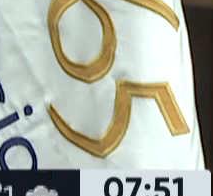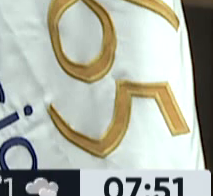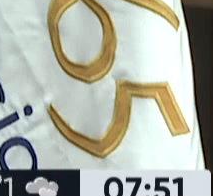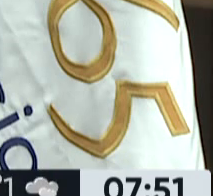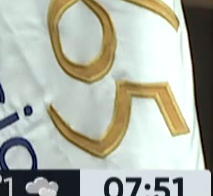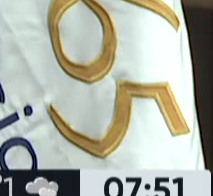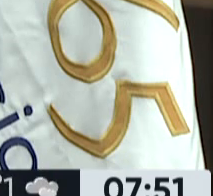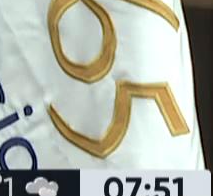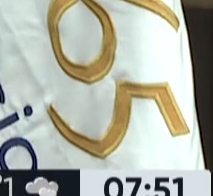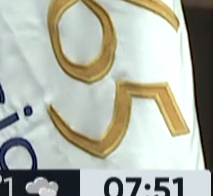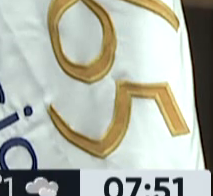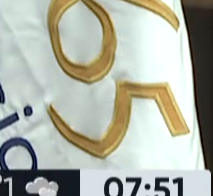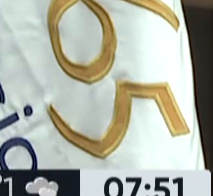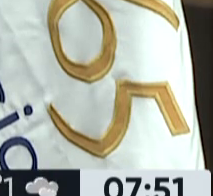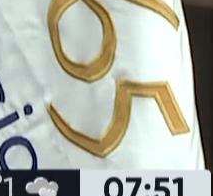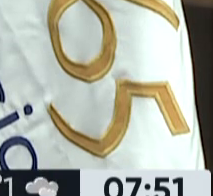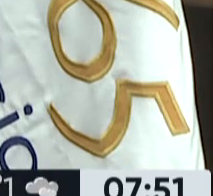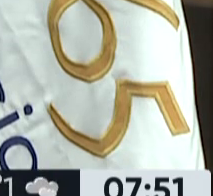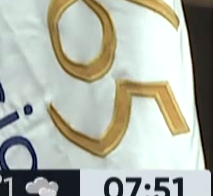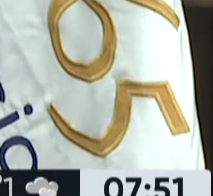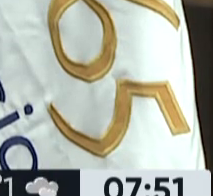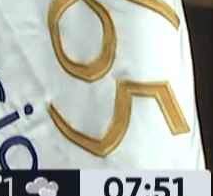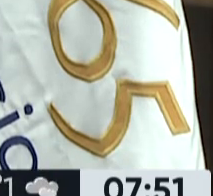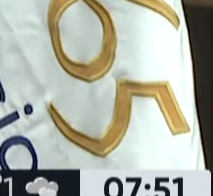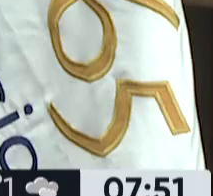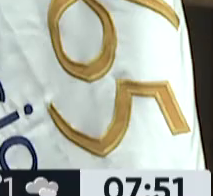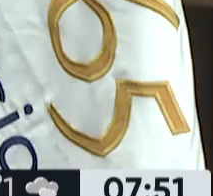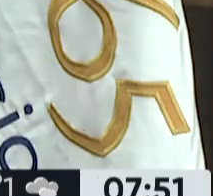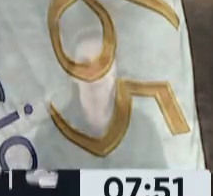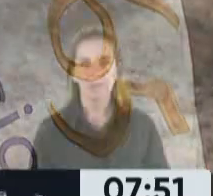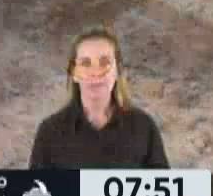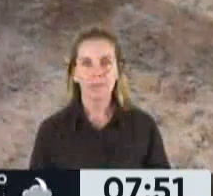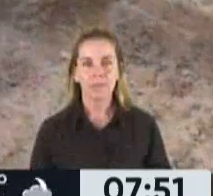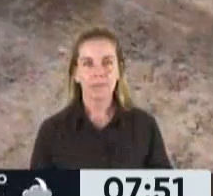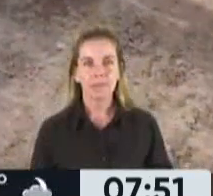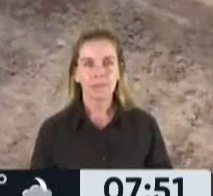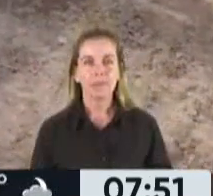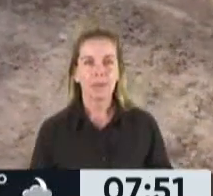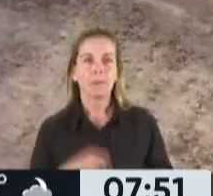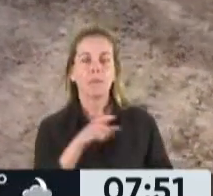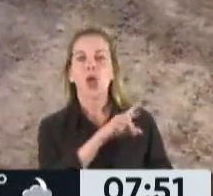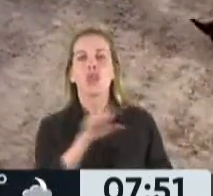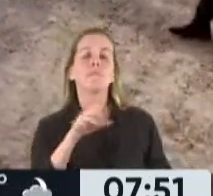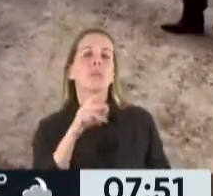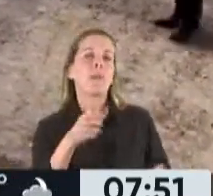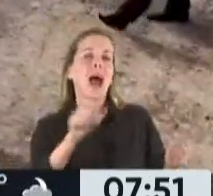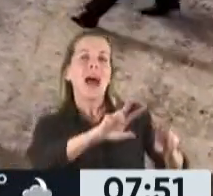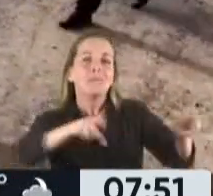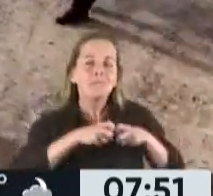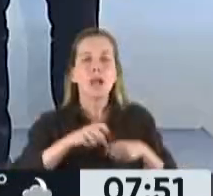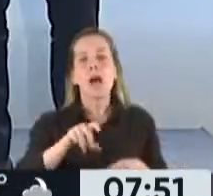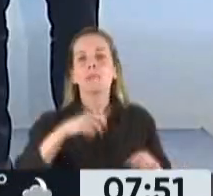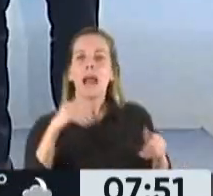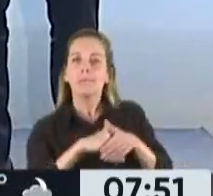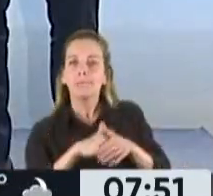y luego certificar el personal. Y esto le da una capacidad, un alto valor agregado a cada individuo y en este